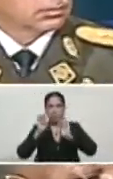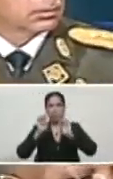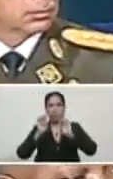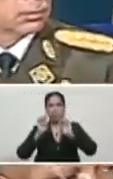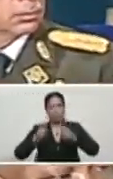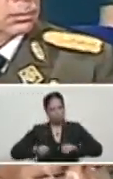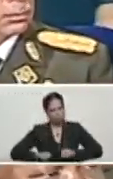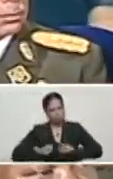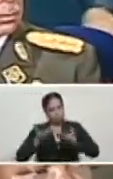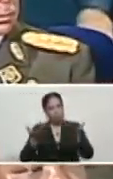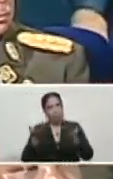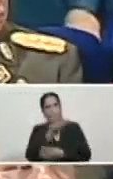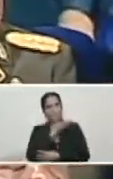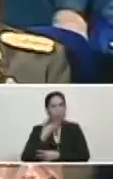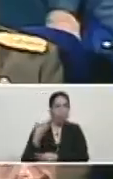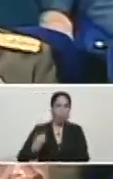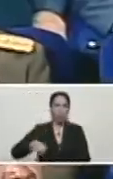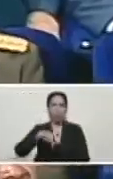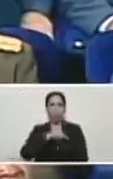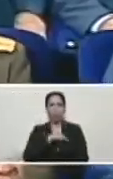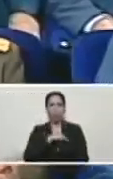lo mejor de nosotros.